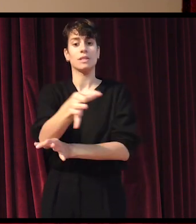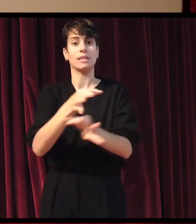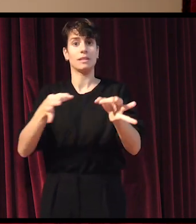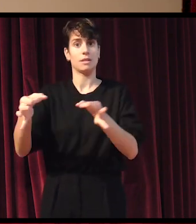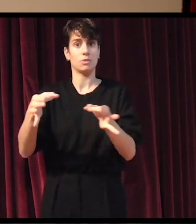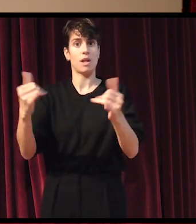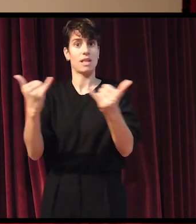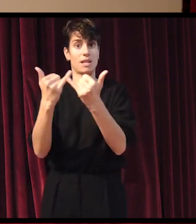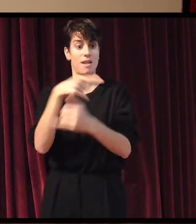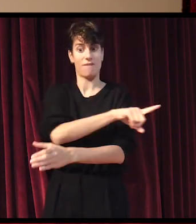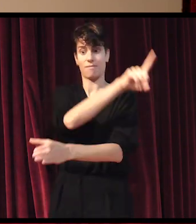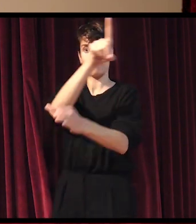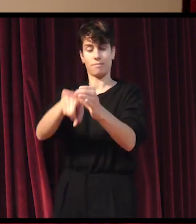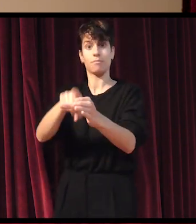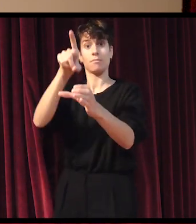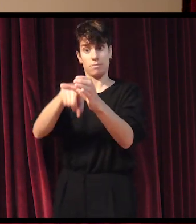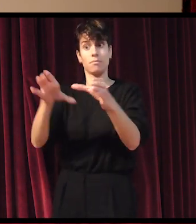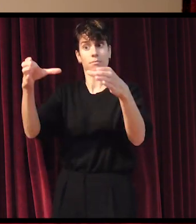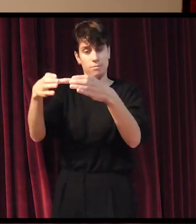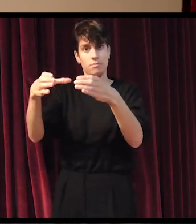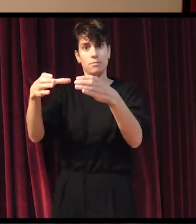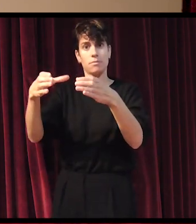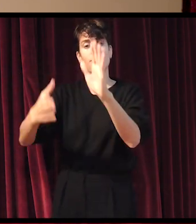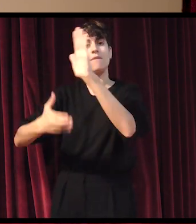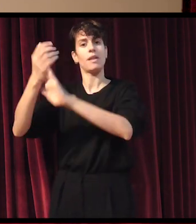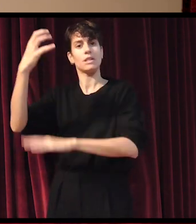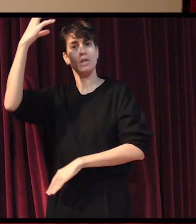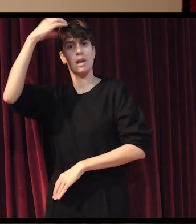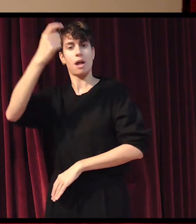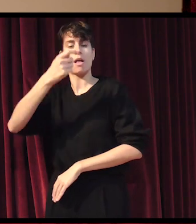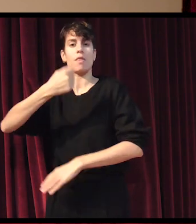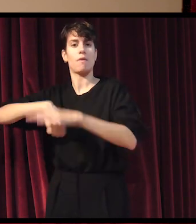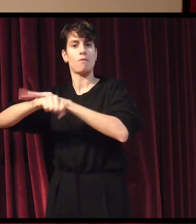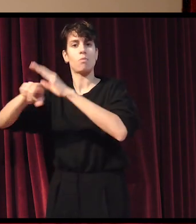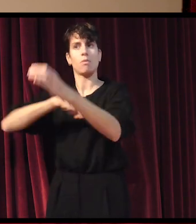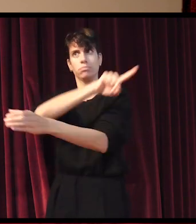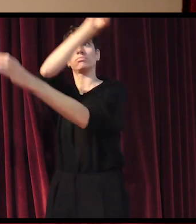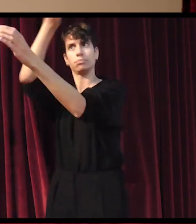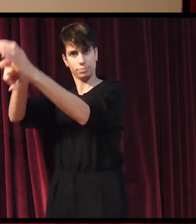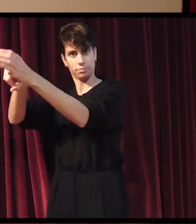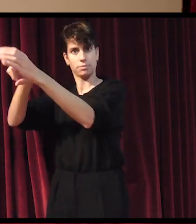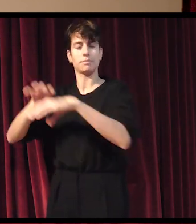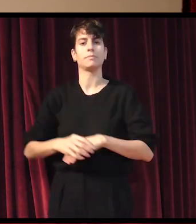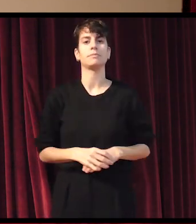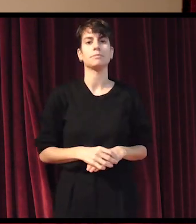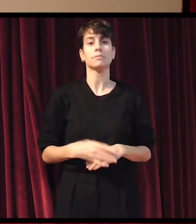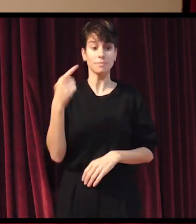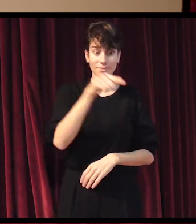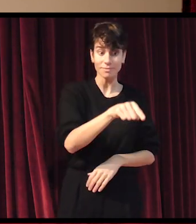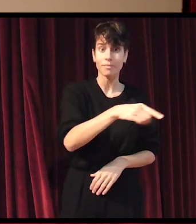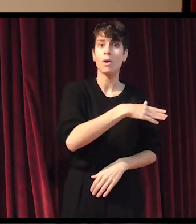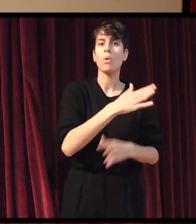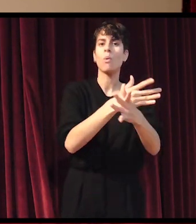de Tenerife, afiliada a la Real Federación Española de Fútbol a través de la Federación Interinsular de Fútbol de Tenerife, que ha